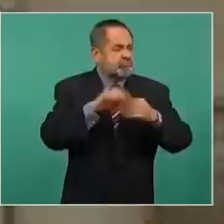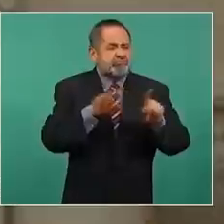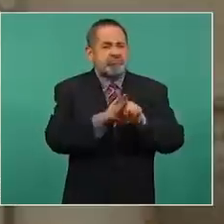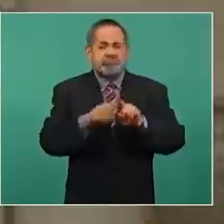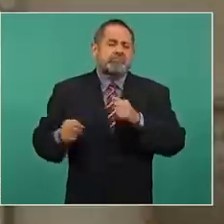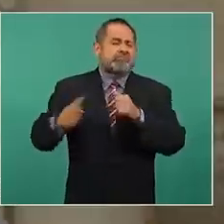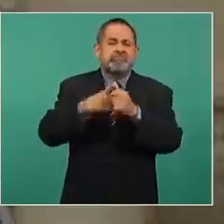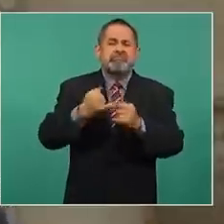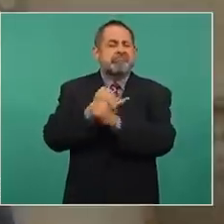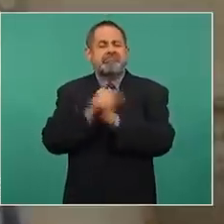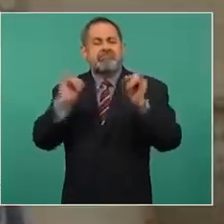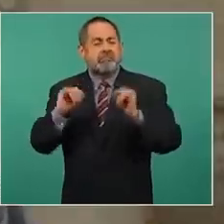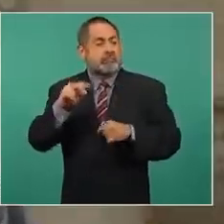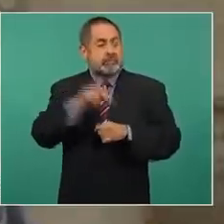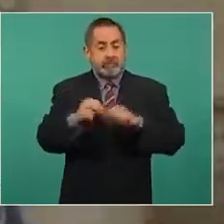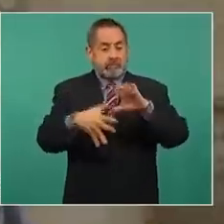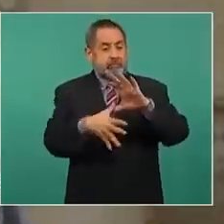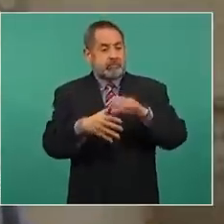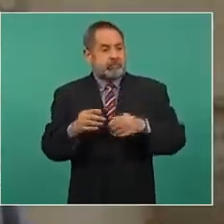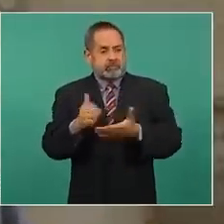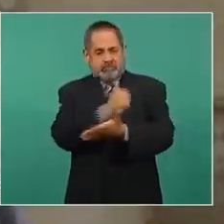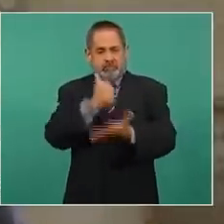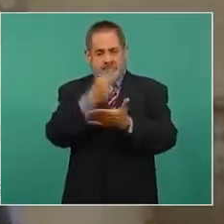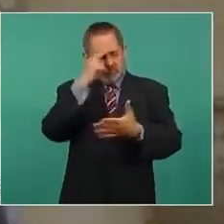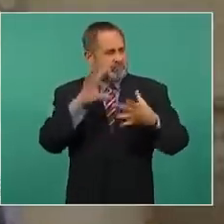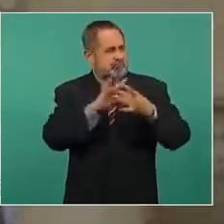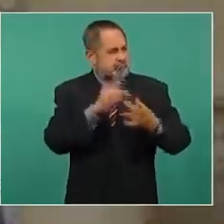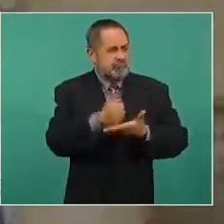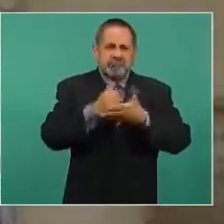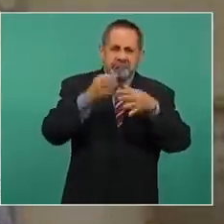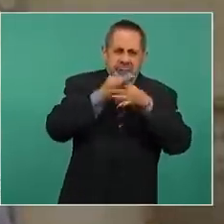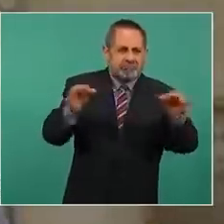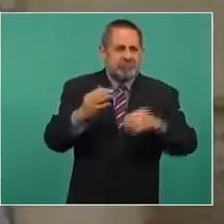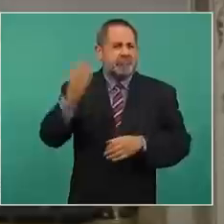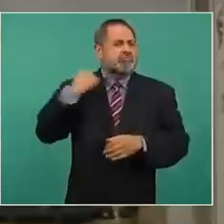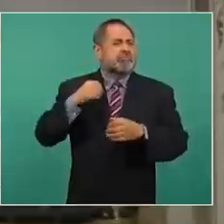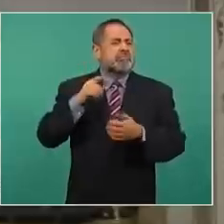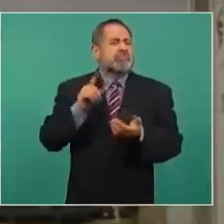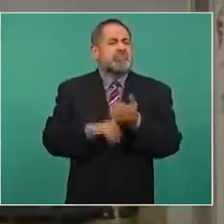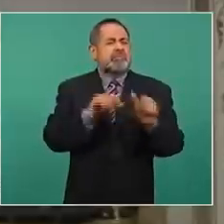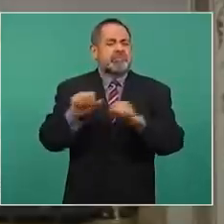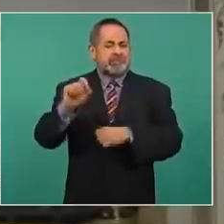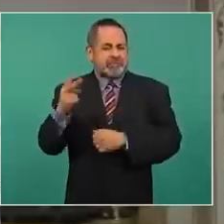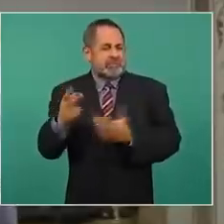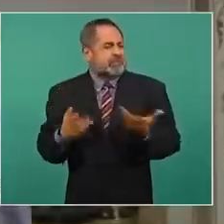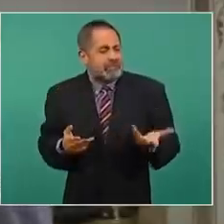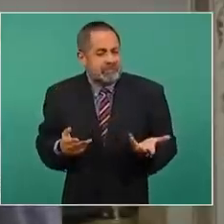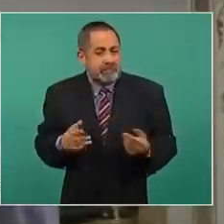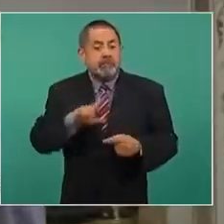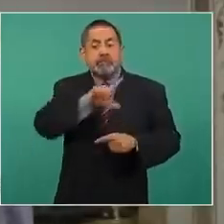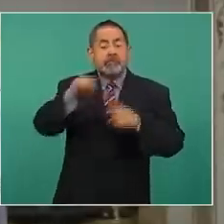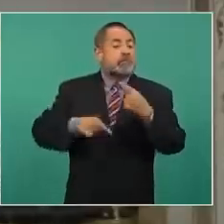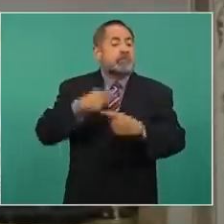independencia en améric en la Ciudad de México en4 y que fue